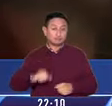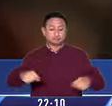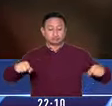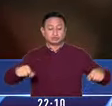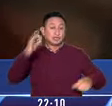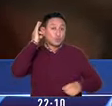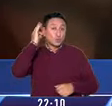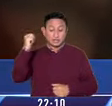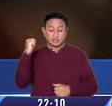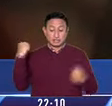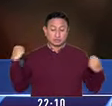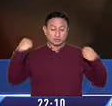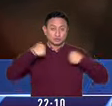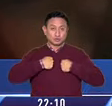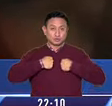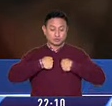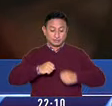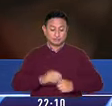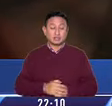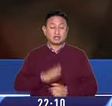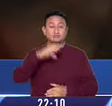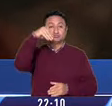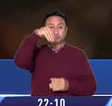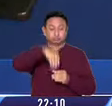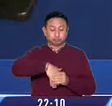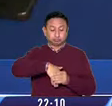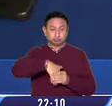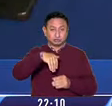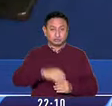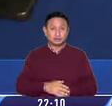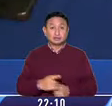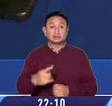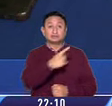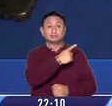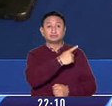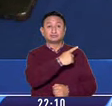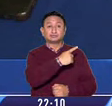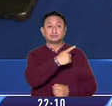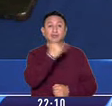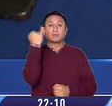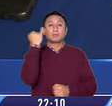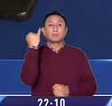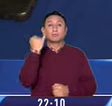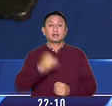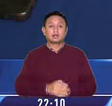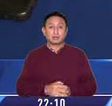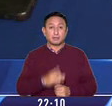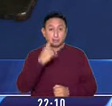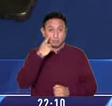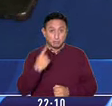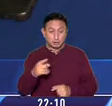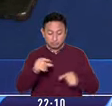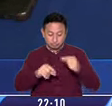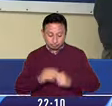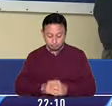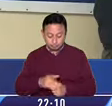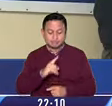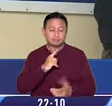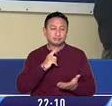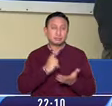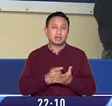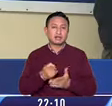fémina cargaba una mochila negra en la que guardaba un sobre plástico que contenía una sustancia verdosa que a la prueba de campo dio positivo